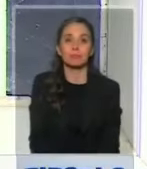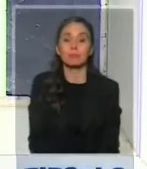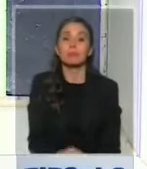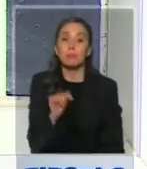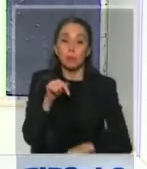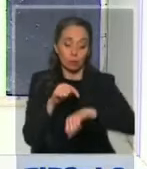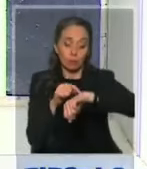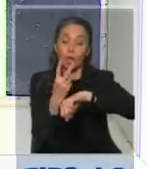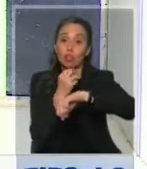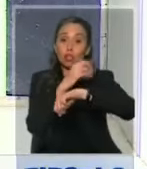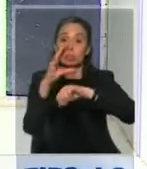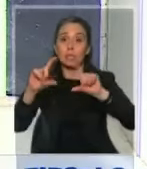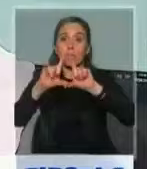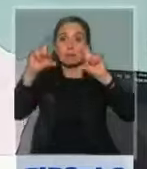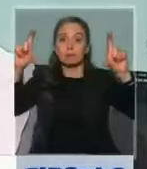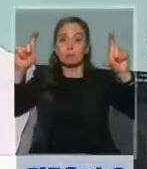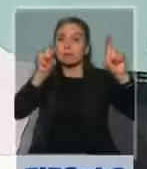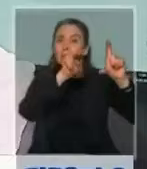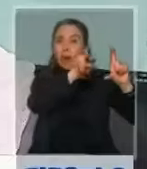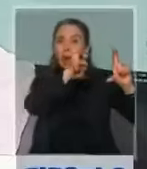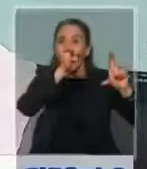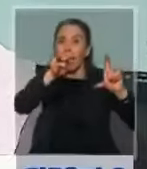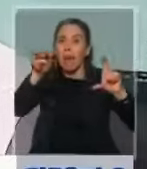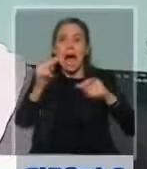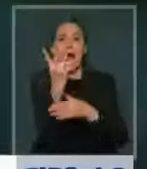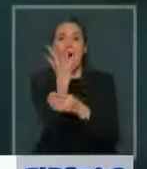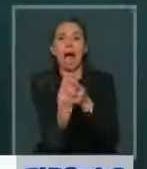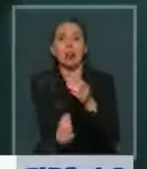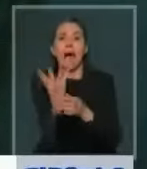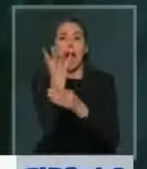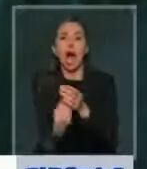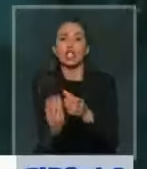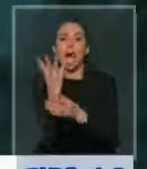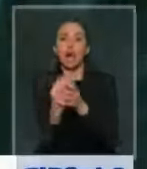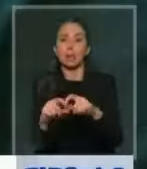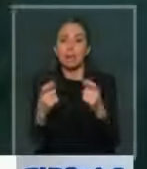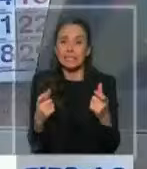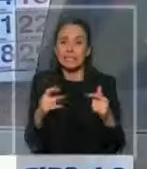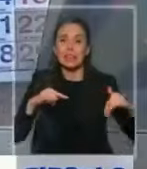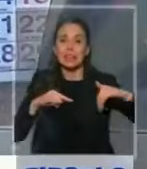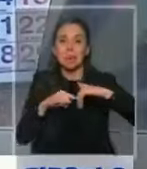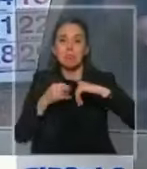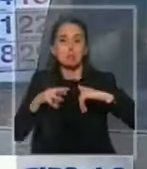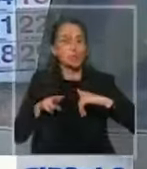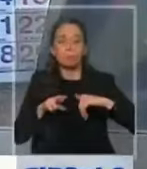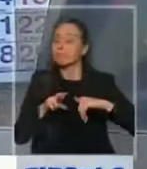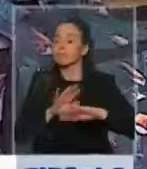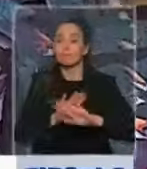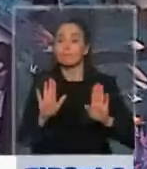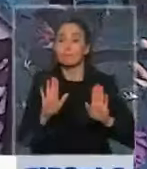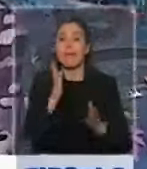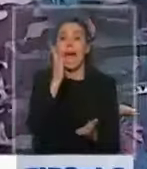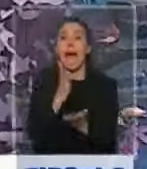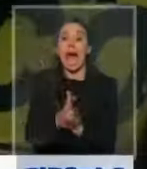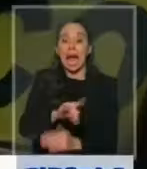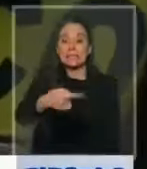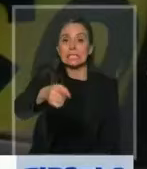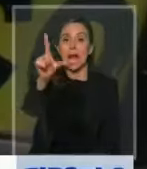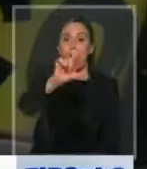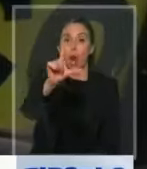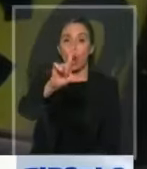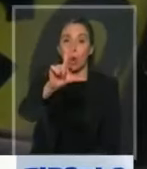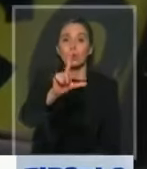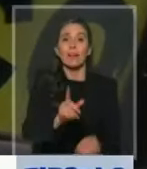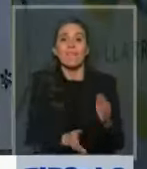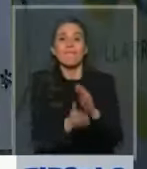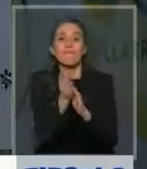mediodía y estos letreros se veían por todas partes en el Terminal Sur. Pasajes agotados al menos hasta este lunes, hacia los